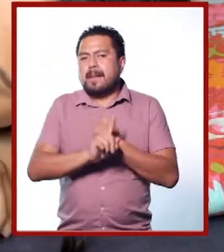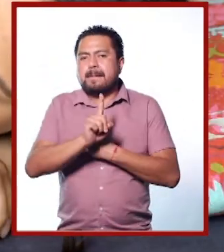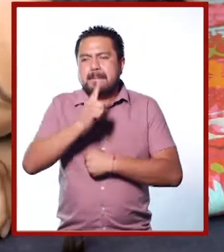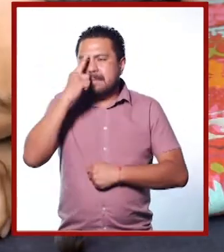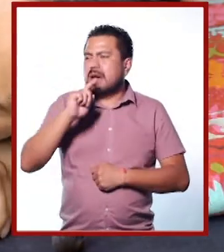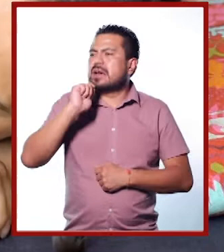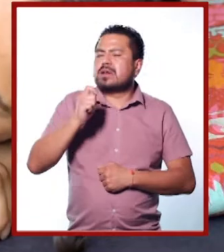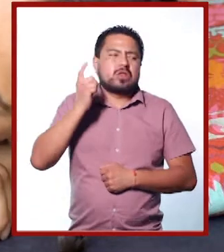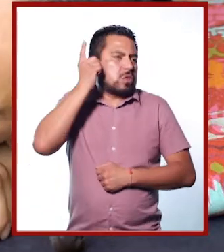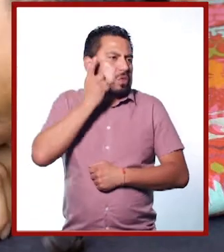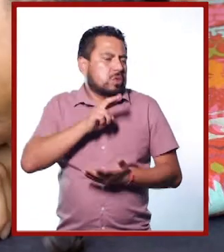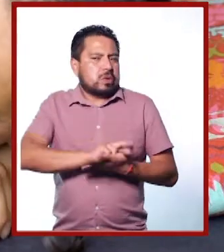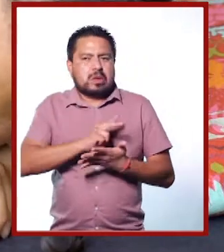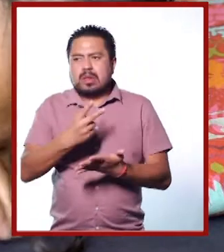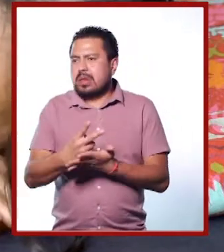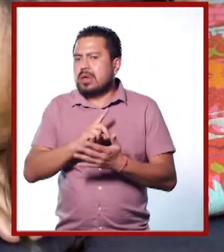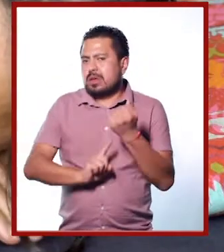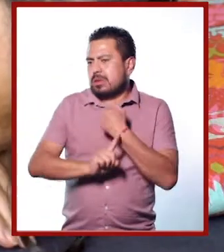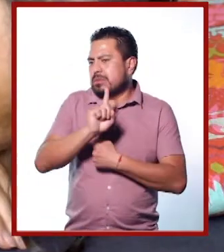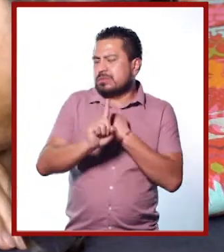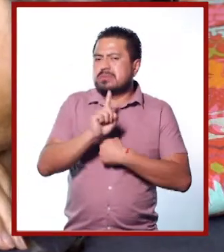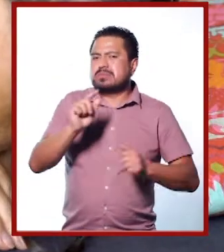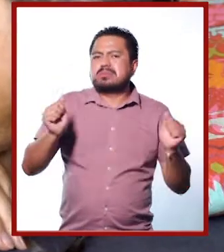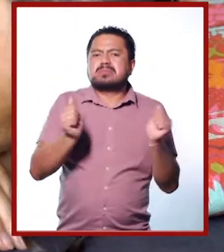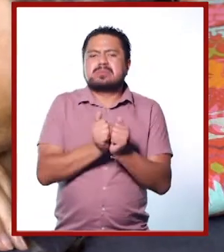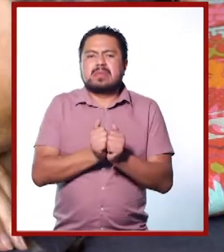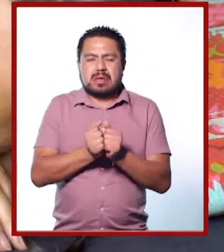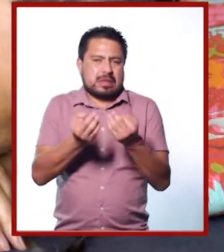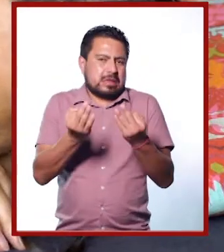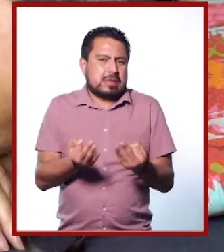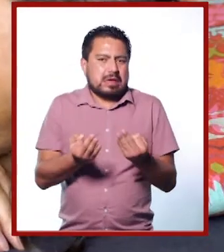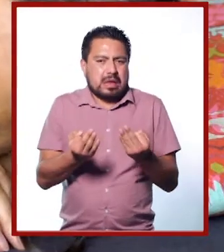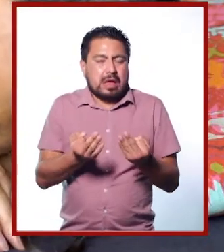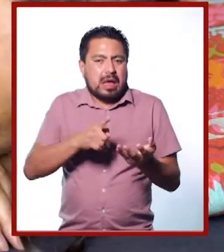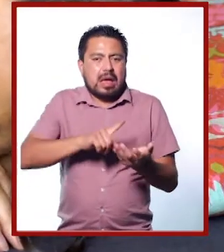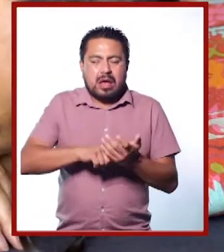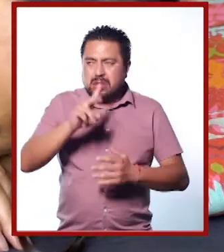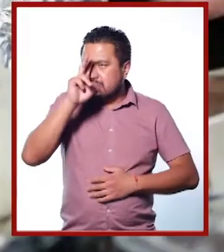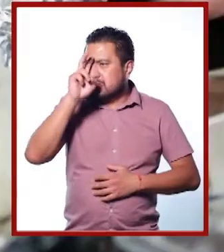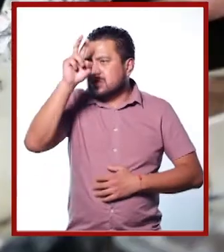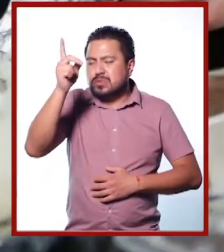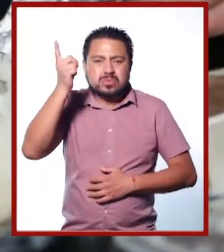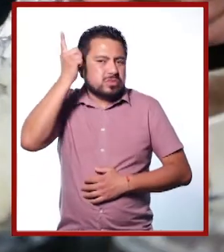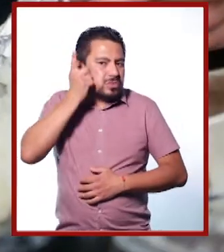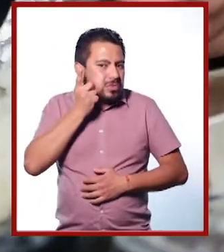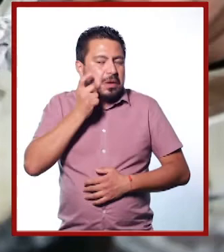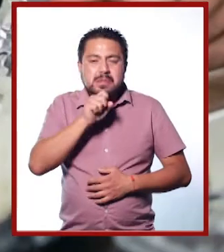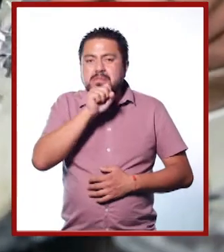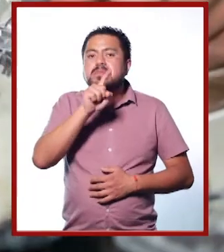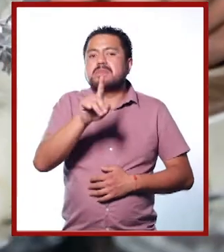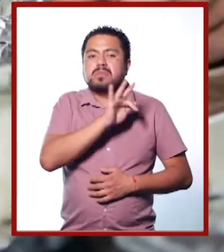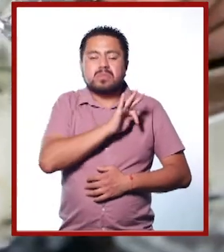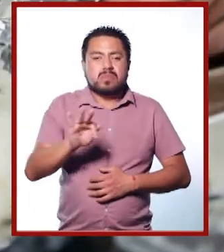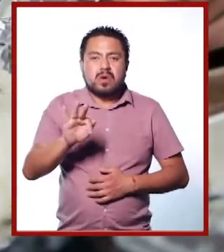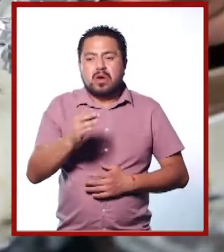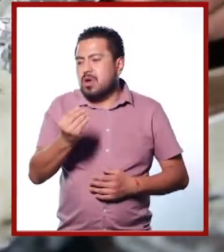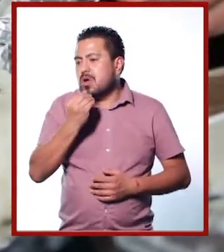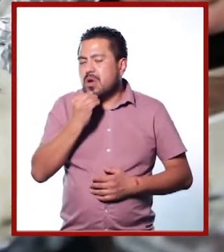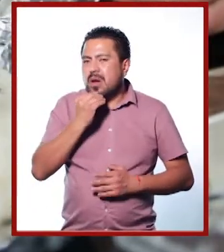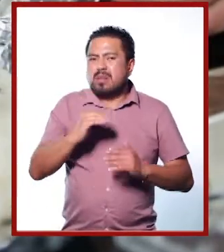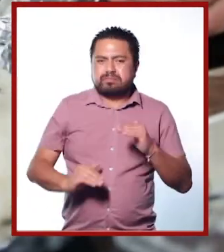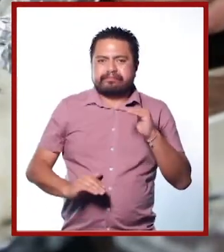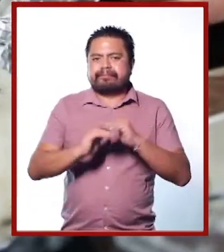para dormir, alteraciones para la alimentación, del sueño, también pueden o